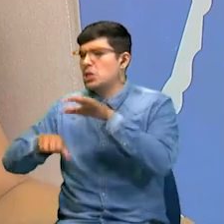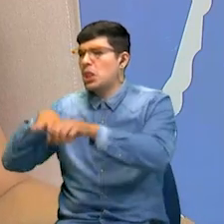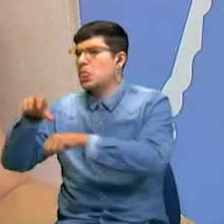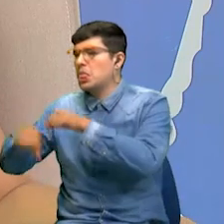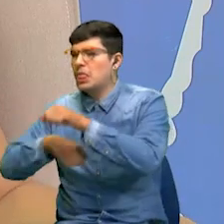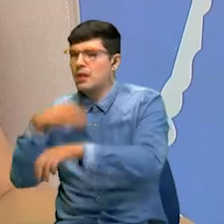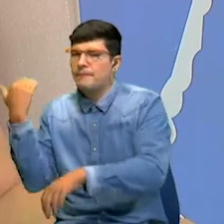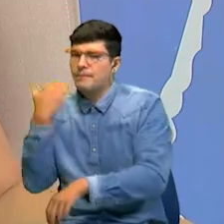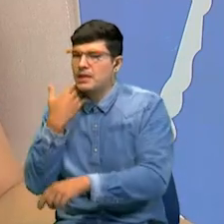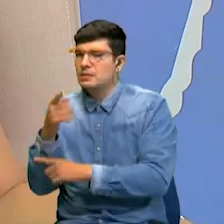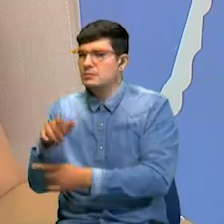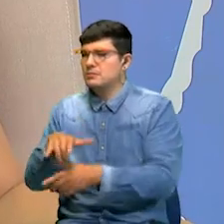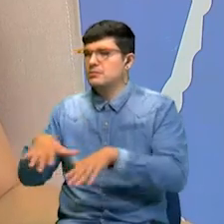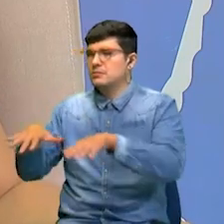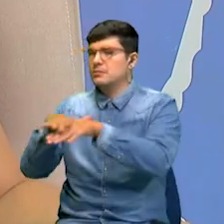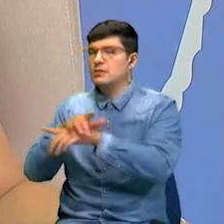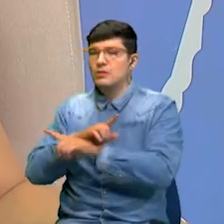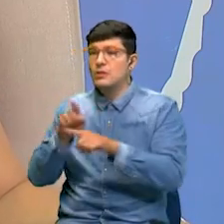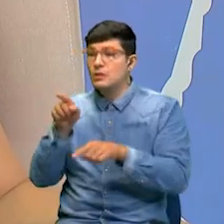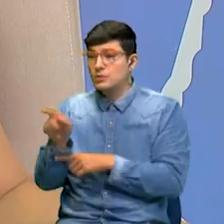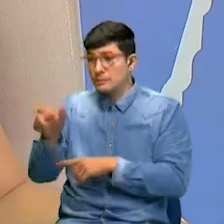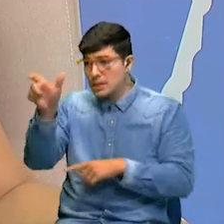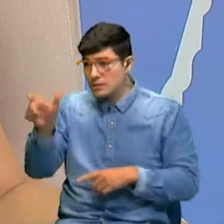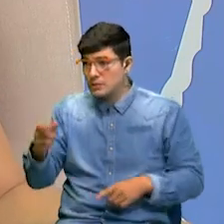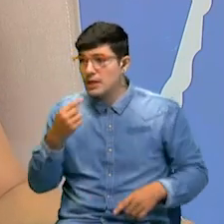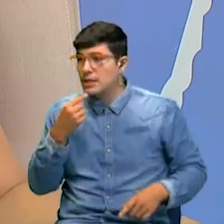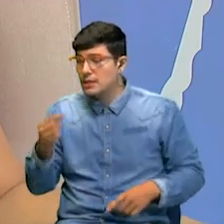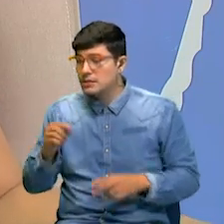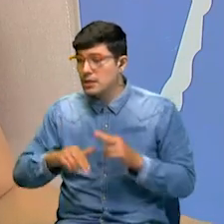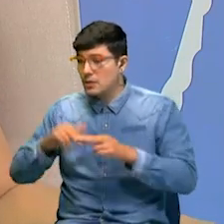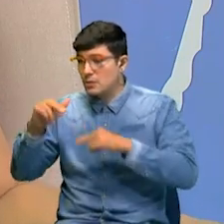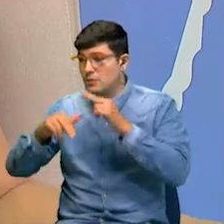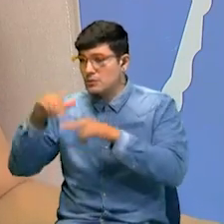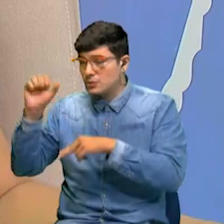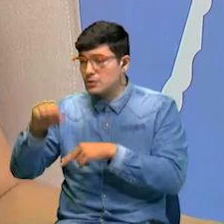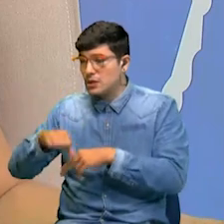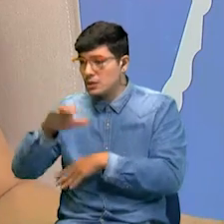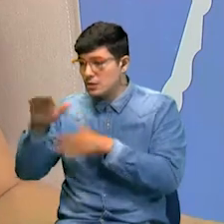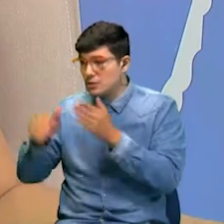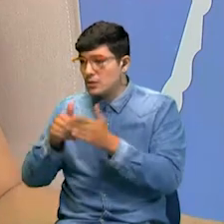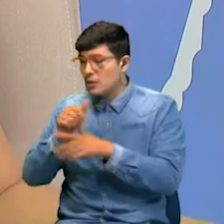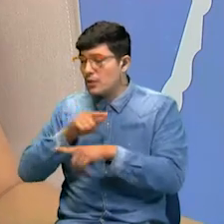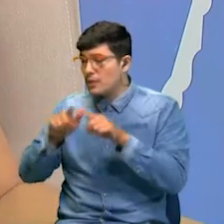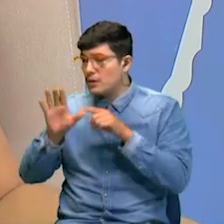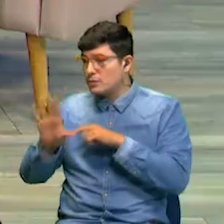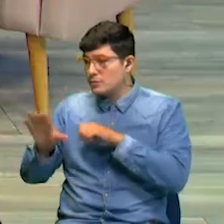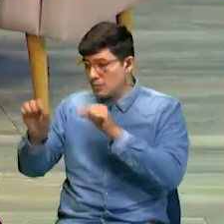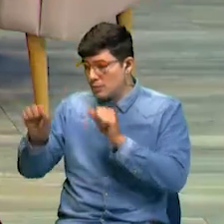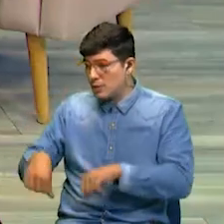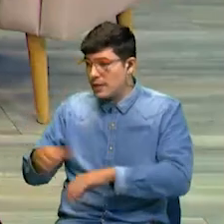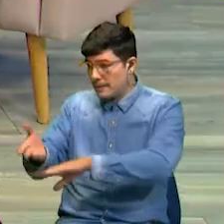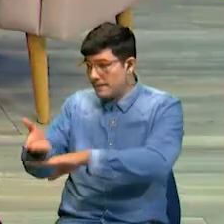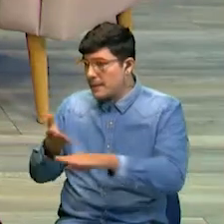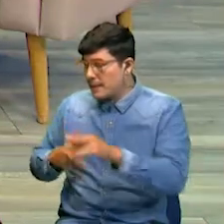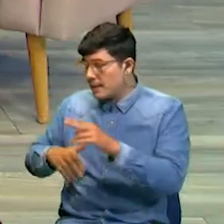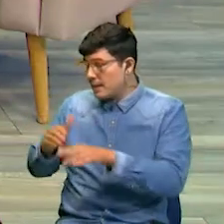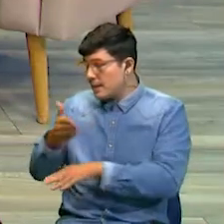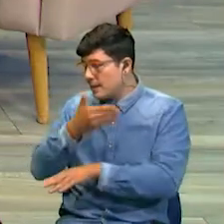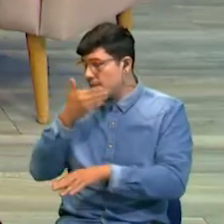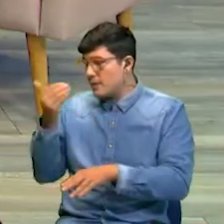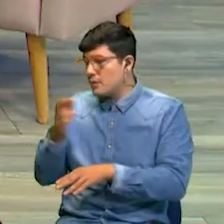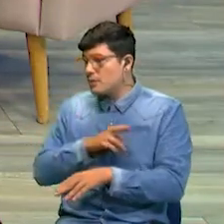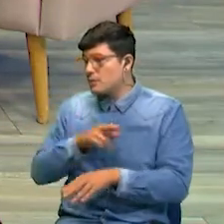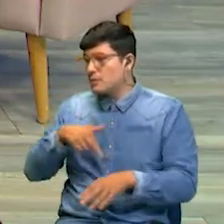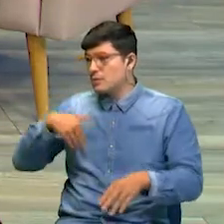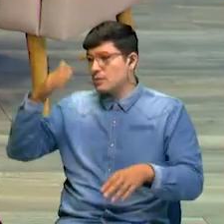manera arbitraria. El señor dice que ha construido y todo, pues él podría reclamar las mejoras. Las mejoras, claro. Él reclamar las mejoras, no